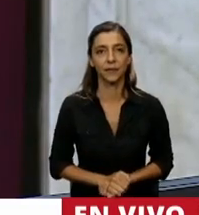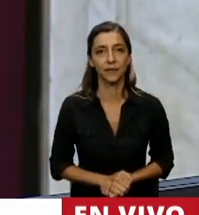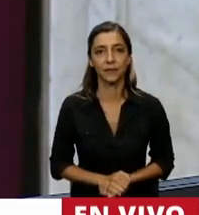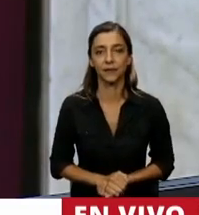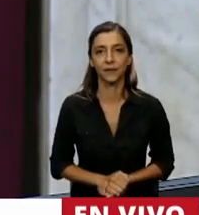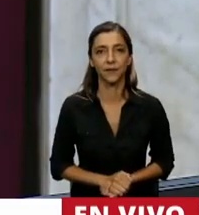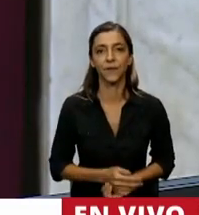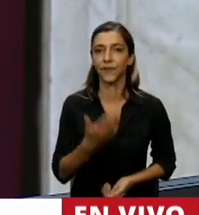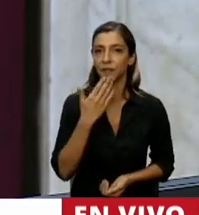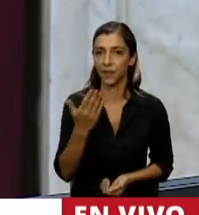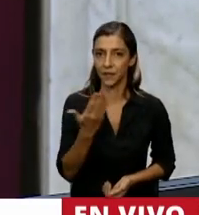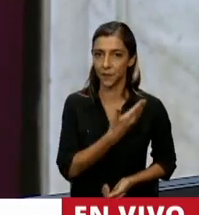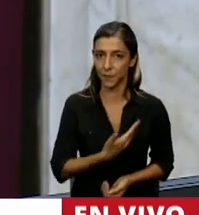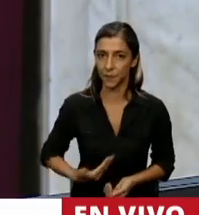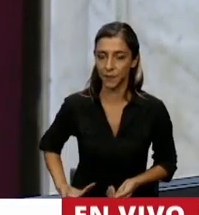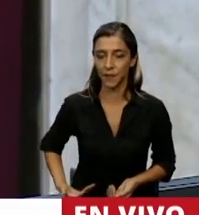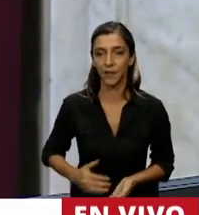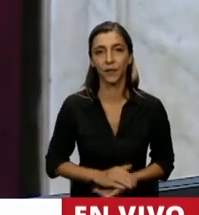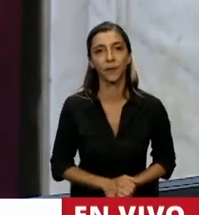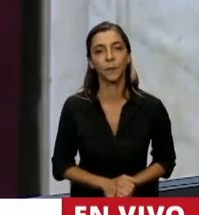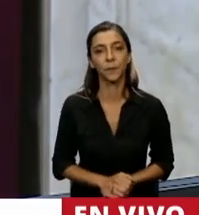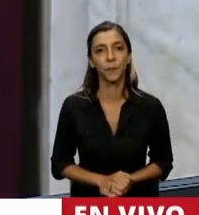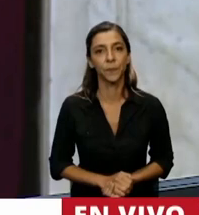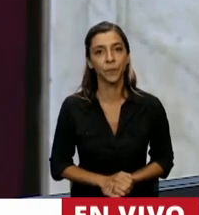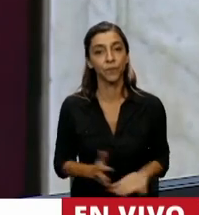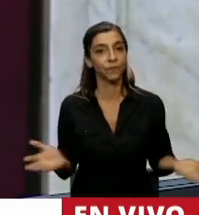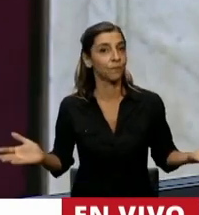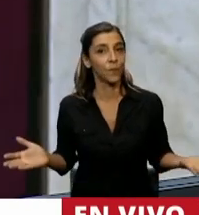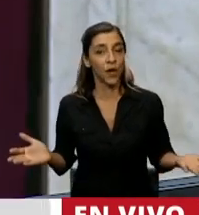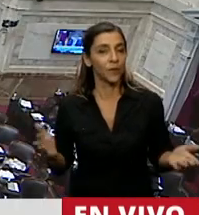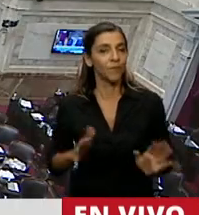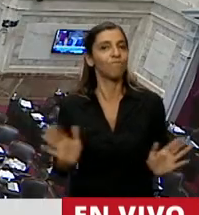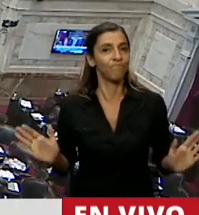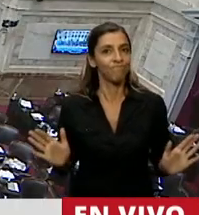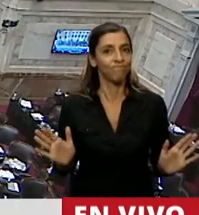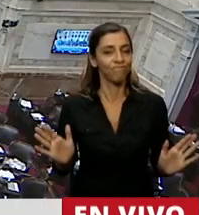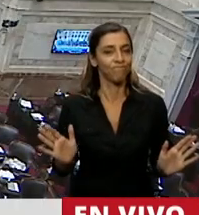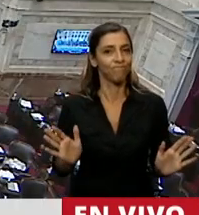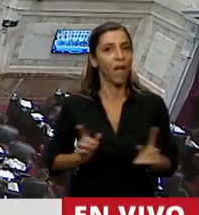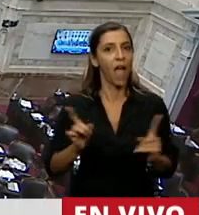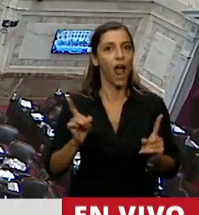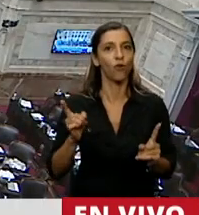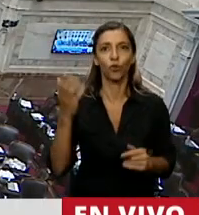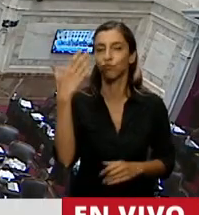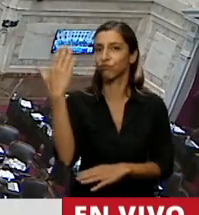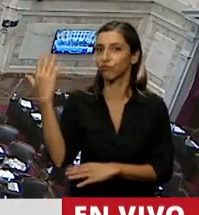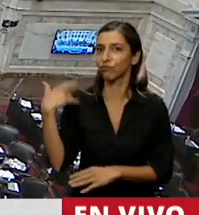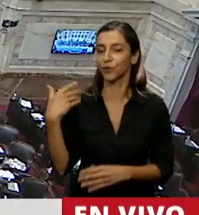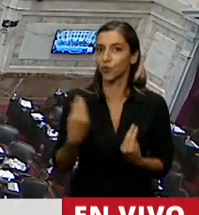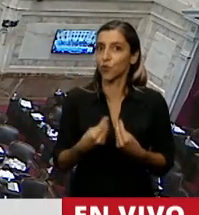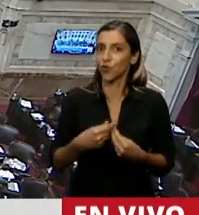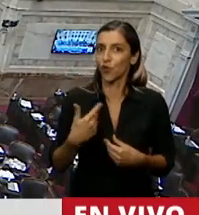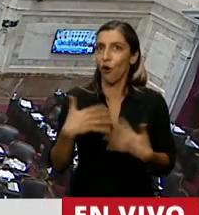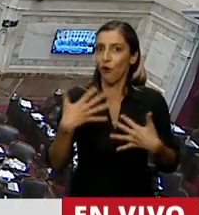Gracias, presidente. Bueno, indudablemente mucho se ha dicho hasta acá, pero lo cierto es que